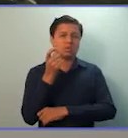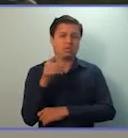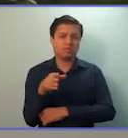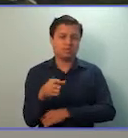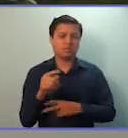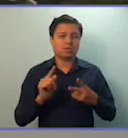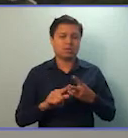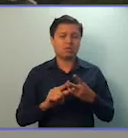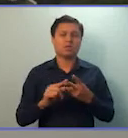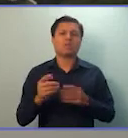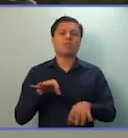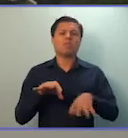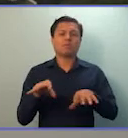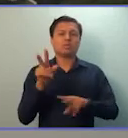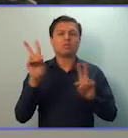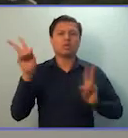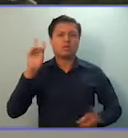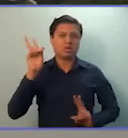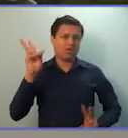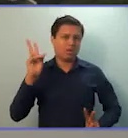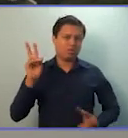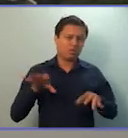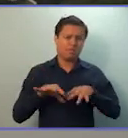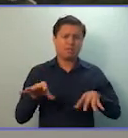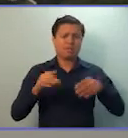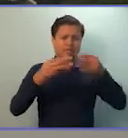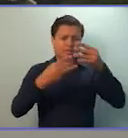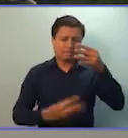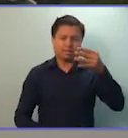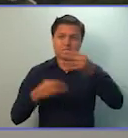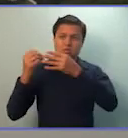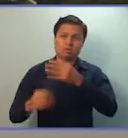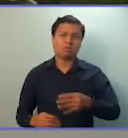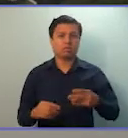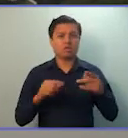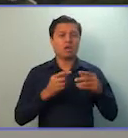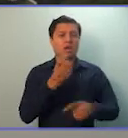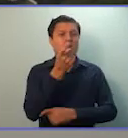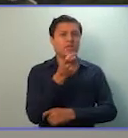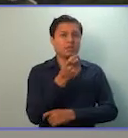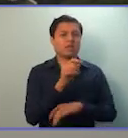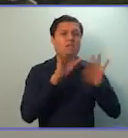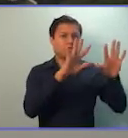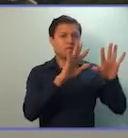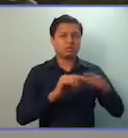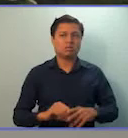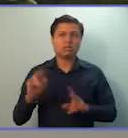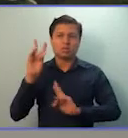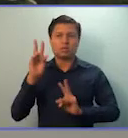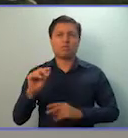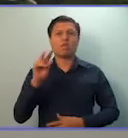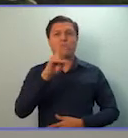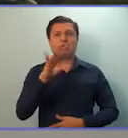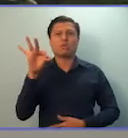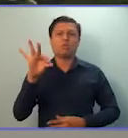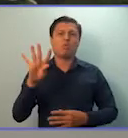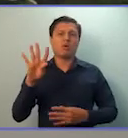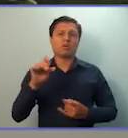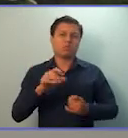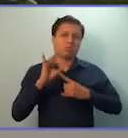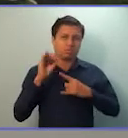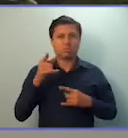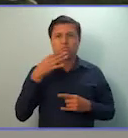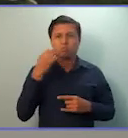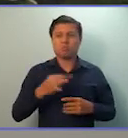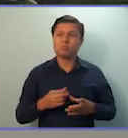departamento de libertad que son los de departamentos que más diputados elige entonces eso quizás va a tardar un poco pero lo